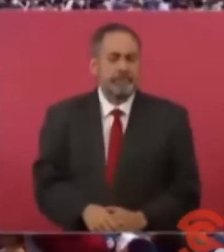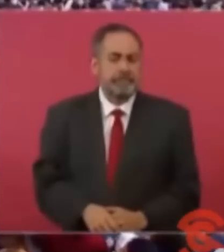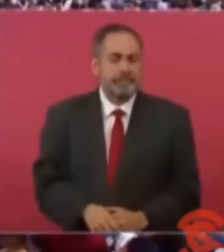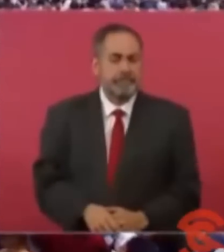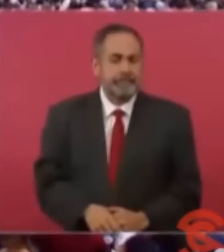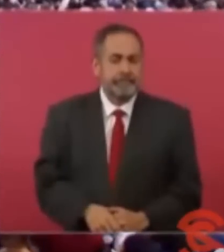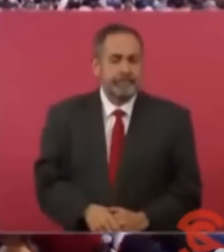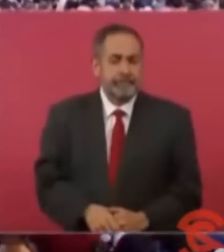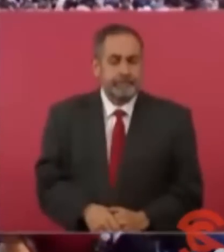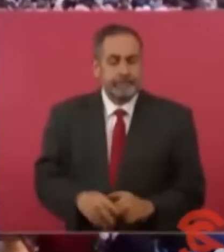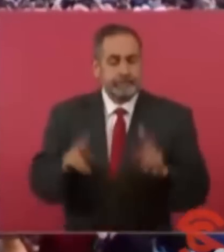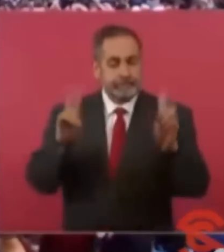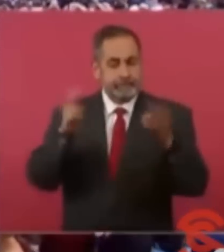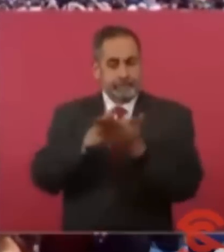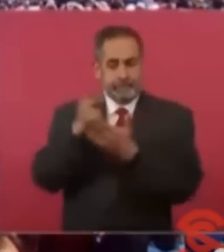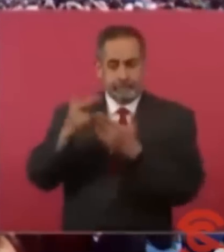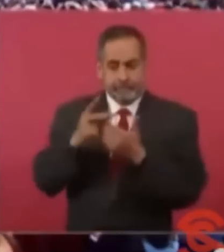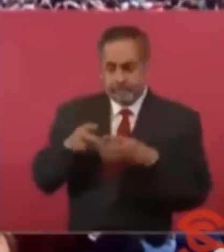Sembrando Vida